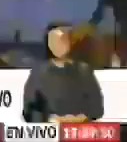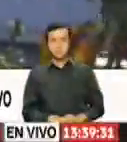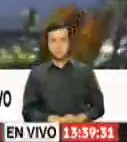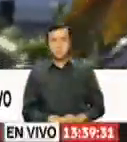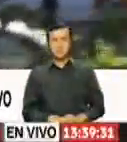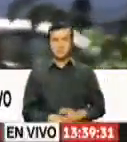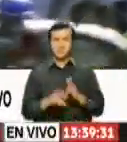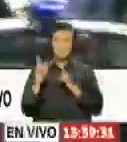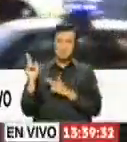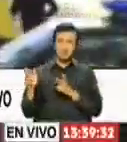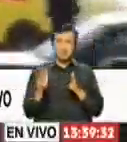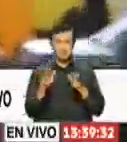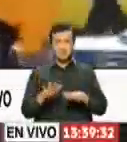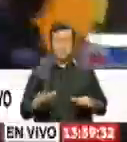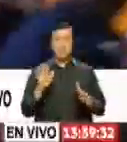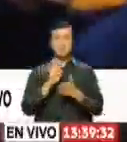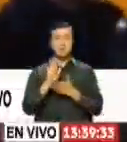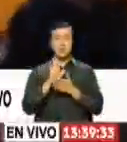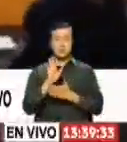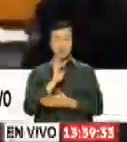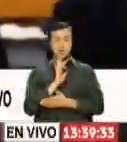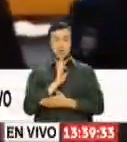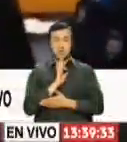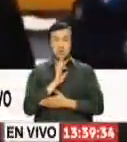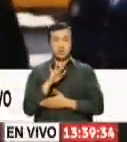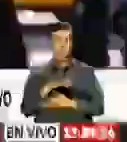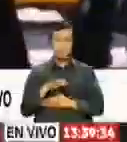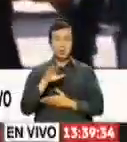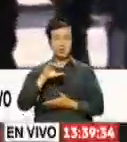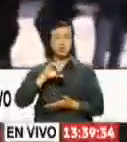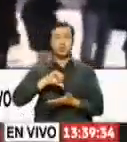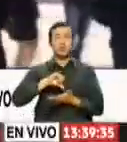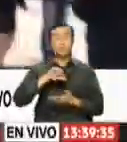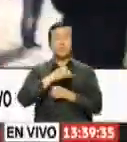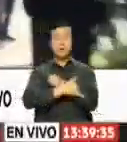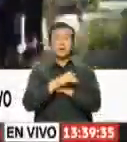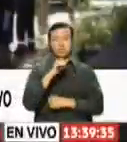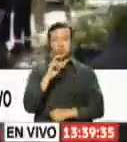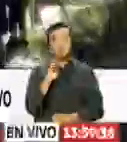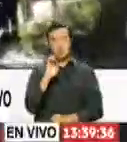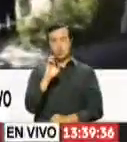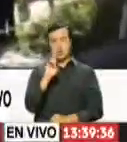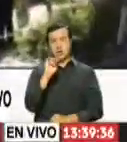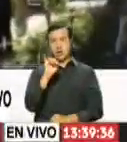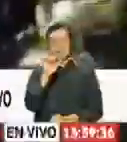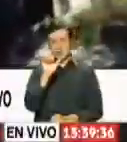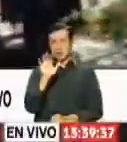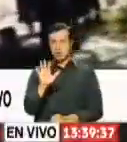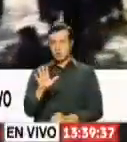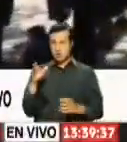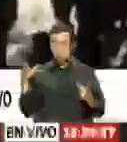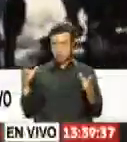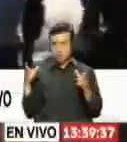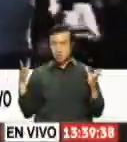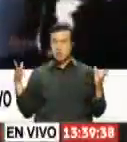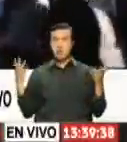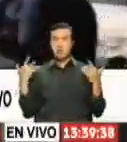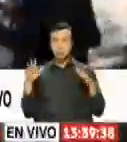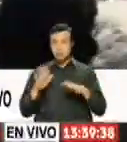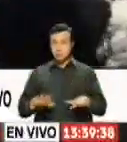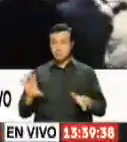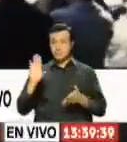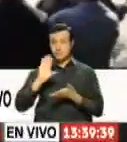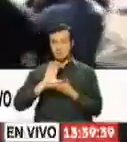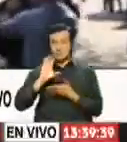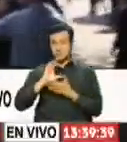La masacre ocurrió en la escuela técnica de la ciudad de Kerch, en Crimea. En un primer momento, el comité calificó la explosión en el centro